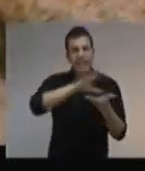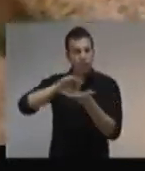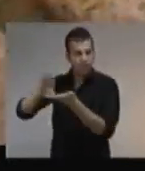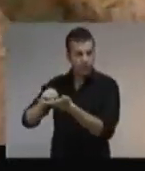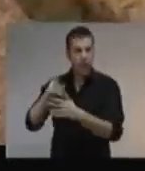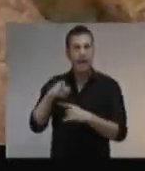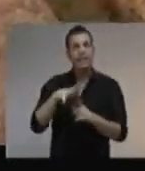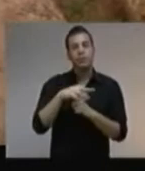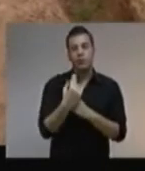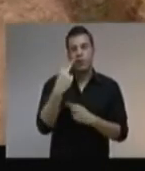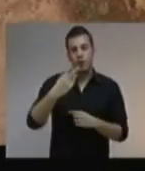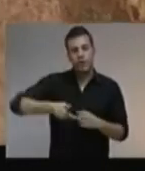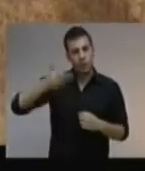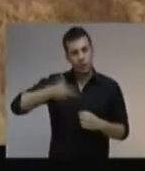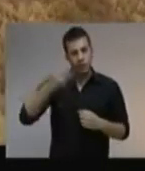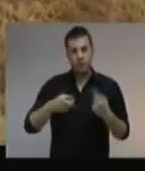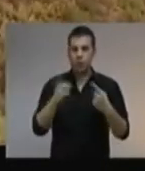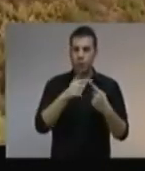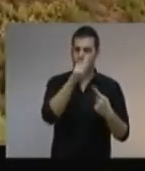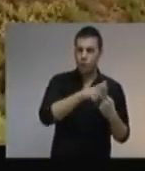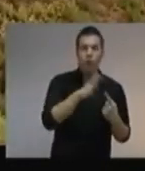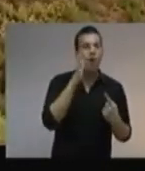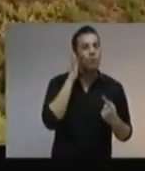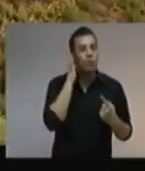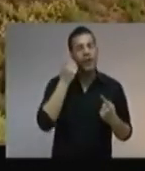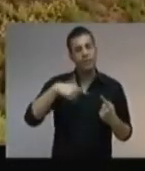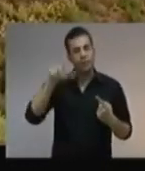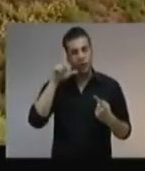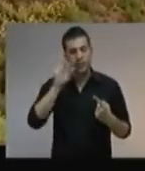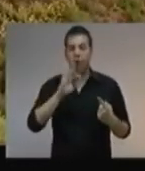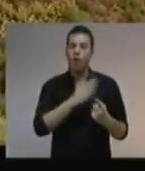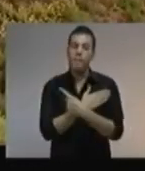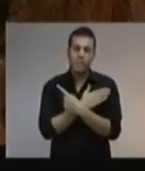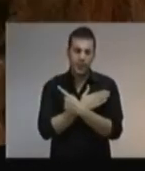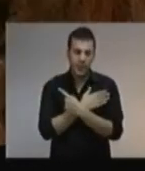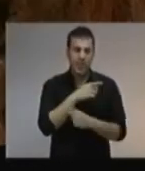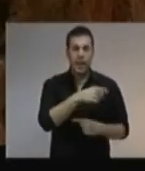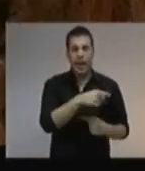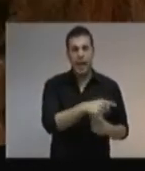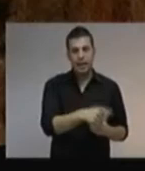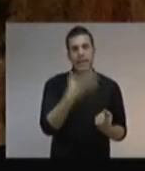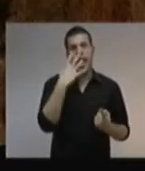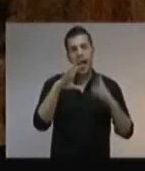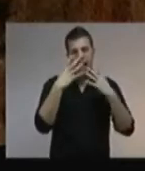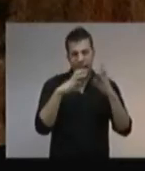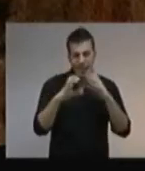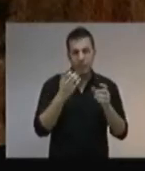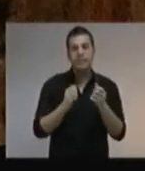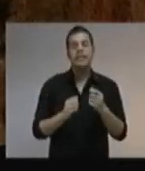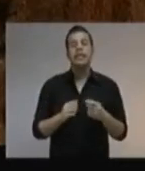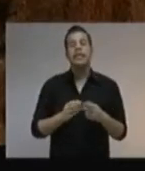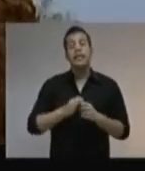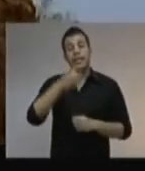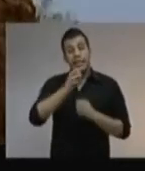recolección. Habían dos grandes momentos, uno protagonizado por las mujeres o vírgenes sagradas, que dando grandes alaridos y